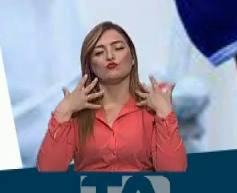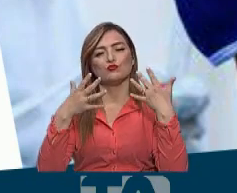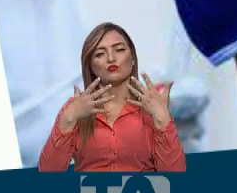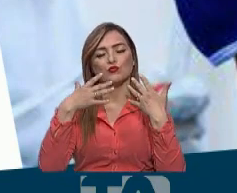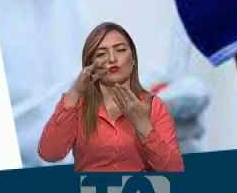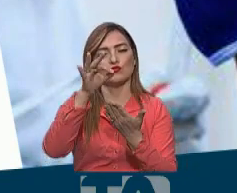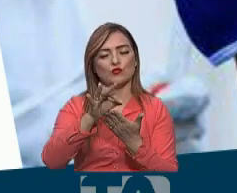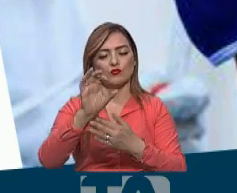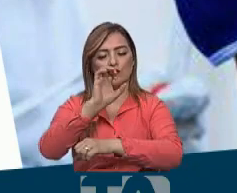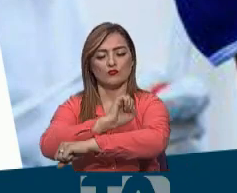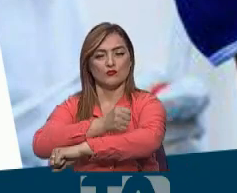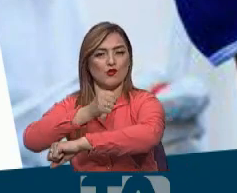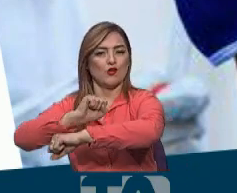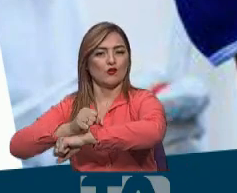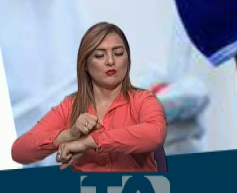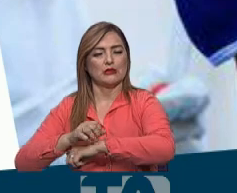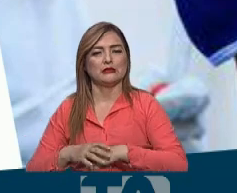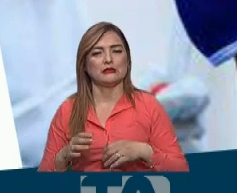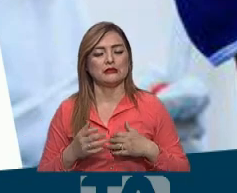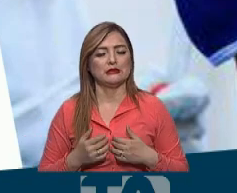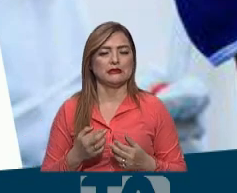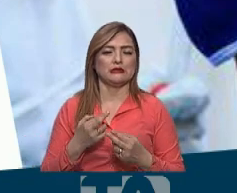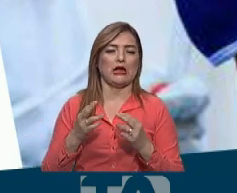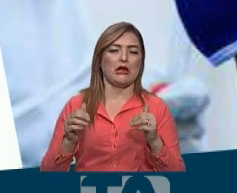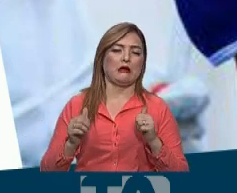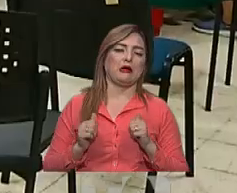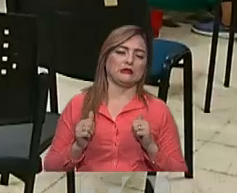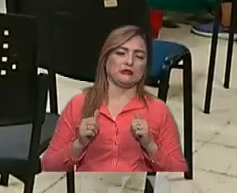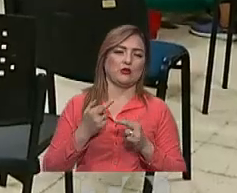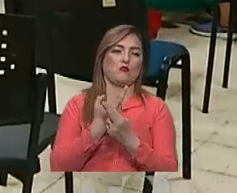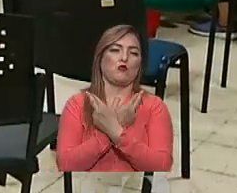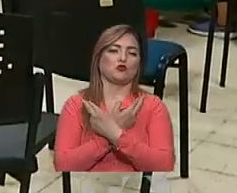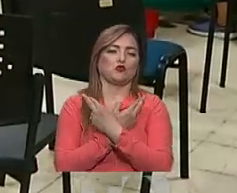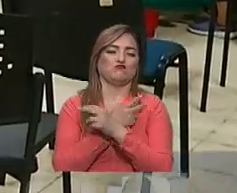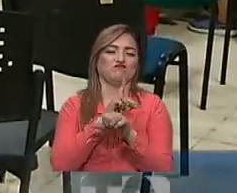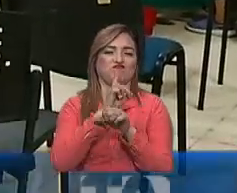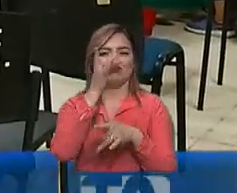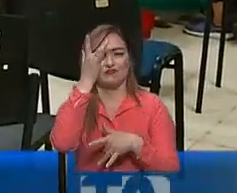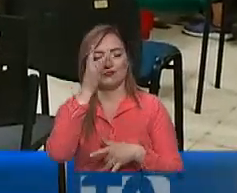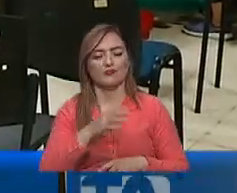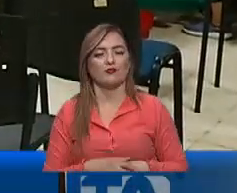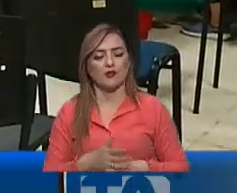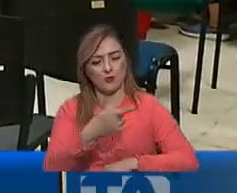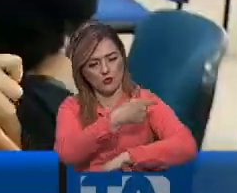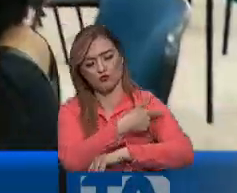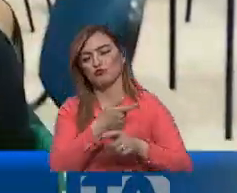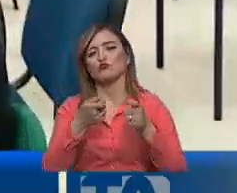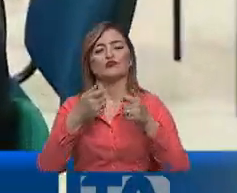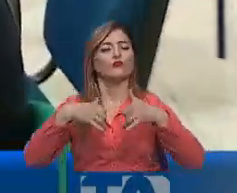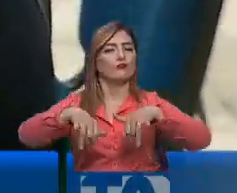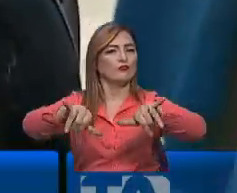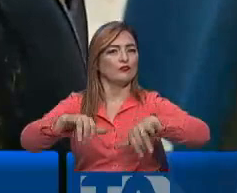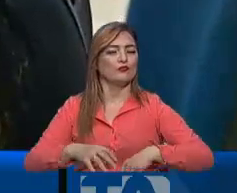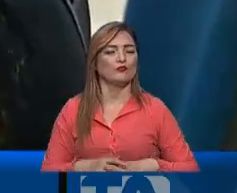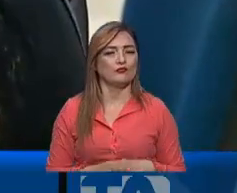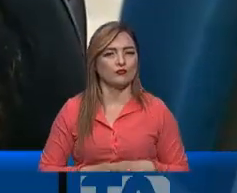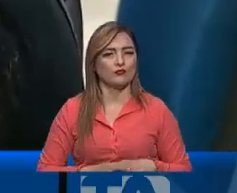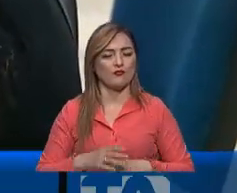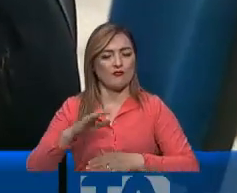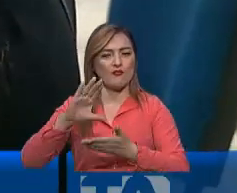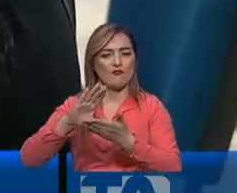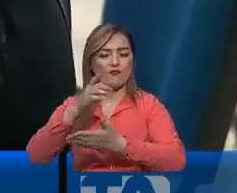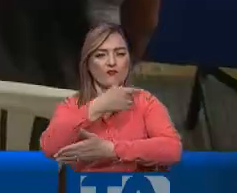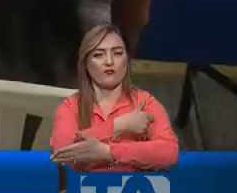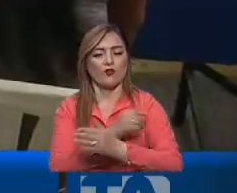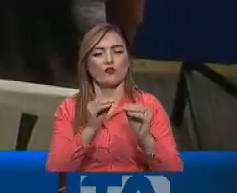Guayaquil, Durán y San Borondón, con descanso por enfermedad, mientras que la vacunación y los controles continúan. En los vacunatorios